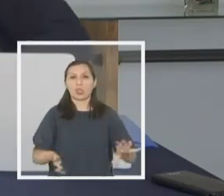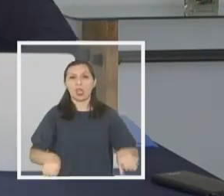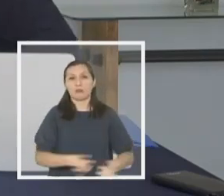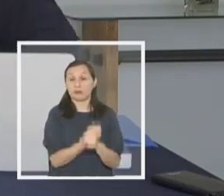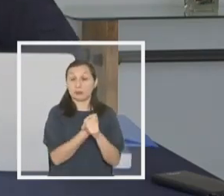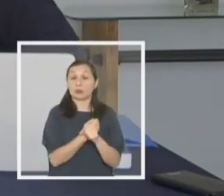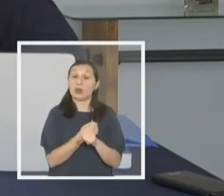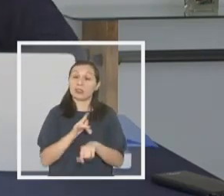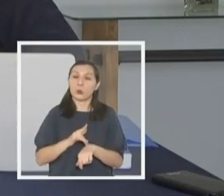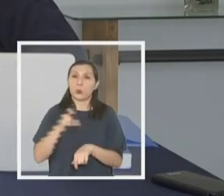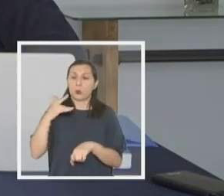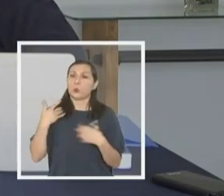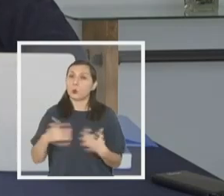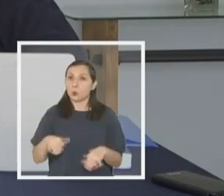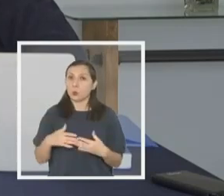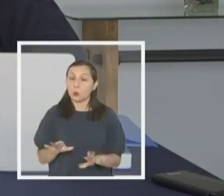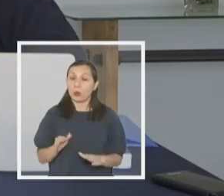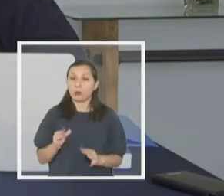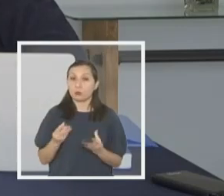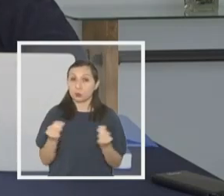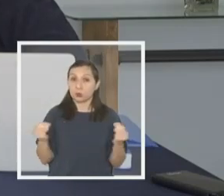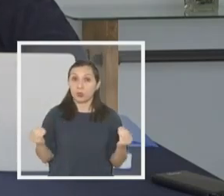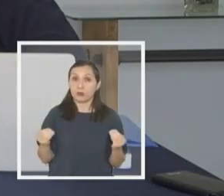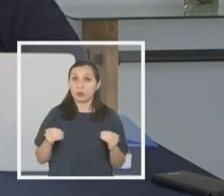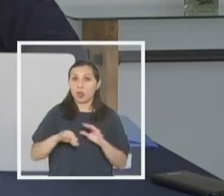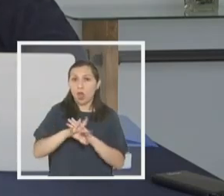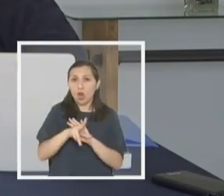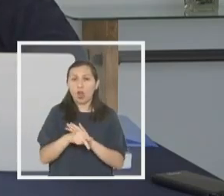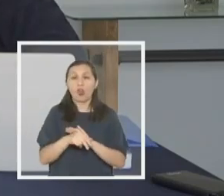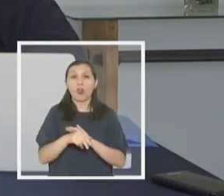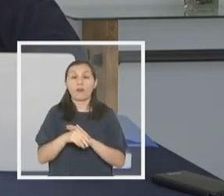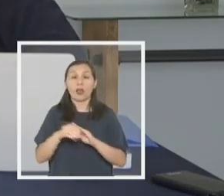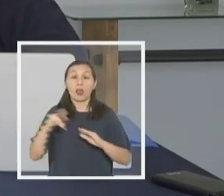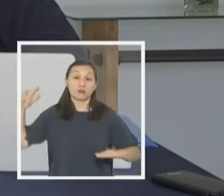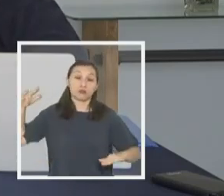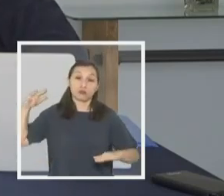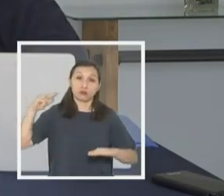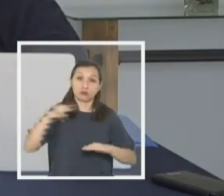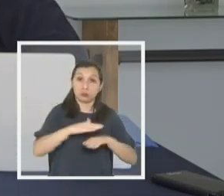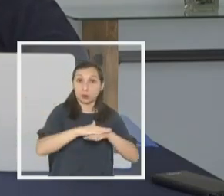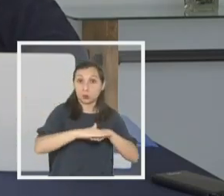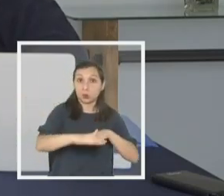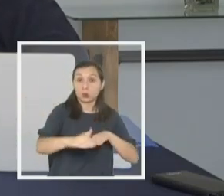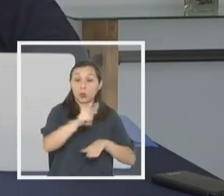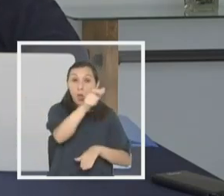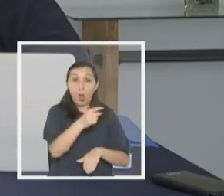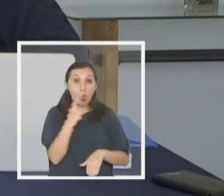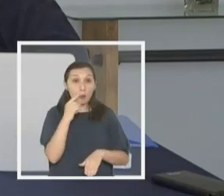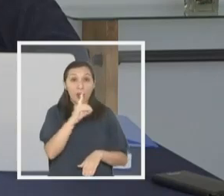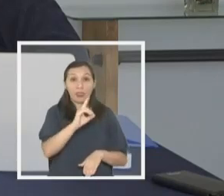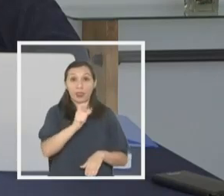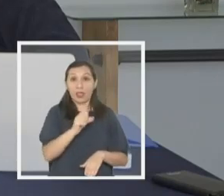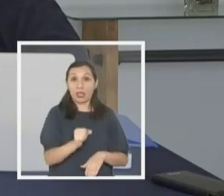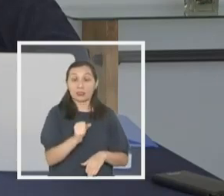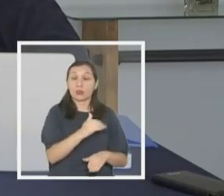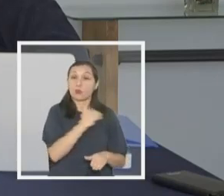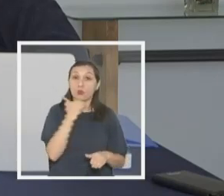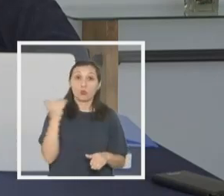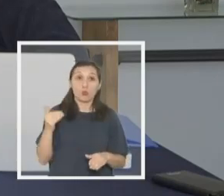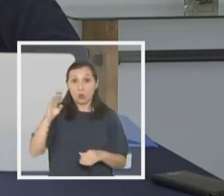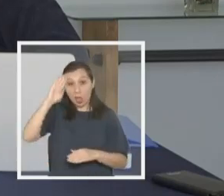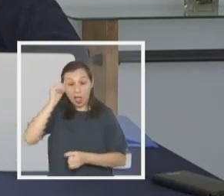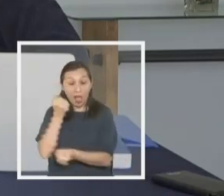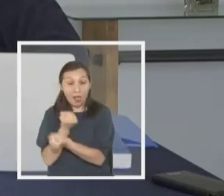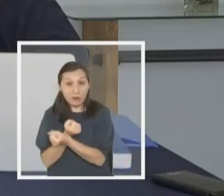a un costo muy alto muchas veces. Por ejemplo, el asalto que se dio en la losa del aeropuerto terminó con un DGAC fallecido, con un carabinero fallecido, y el asalto